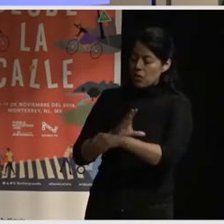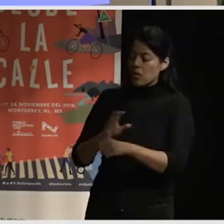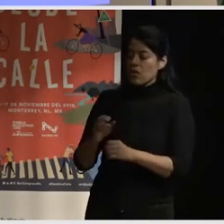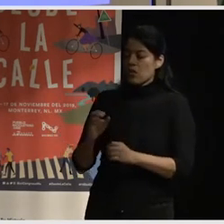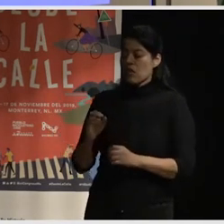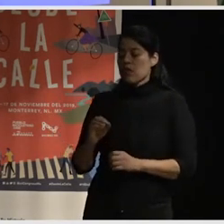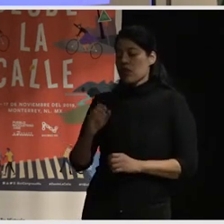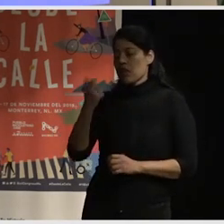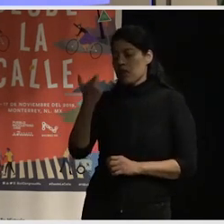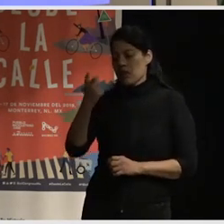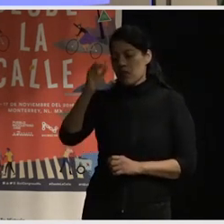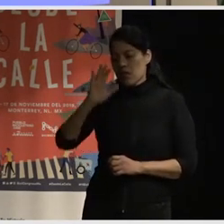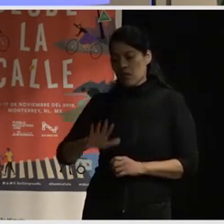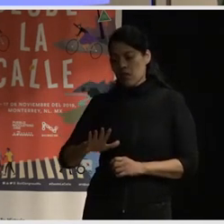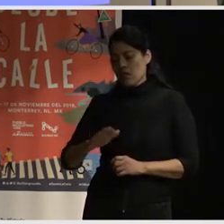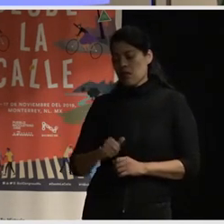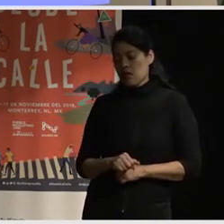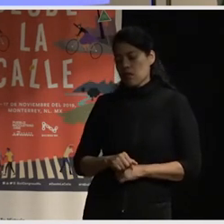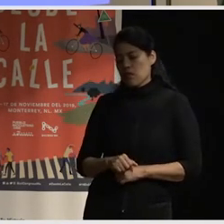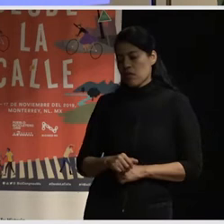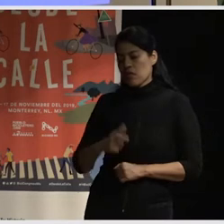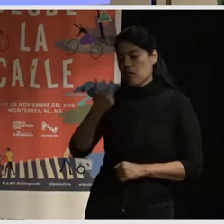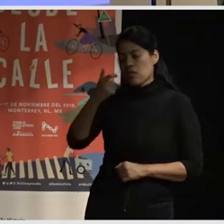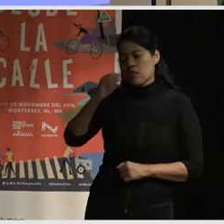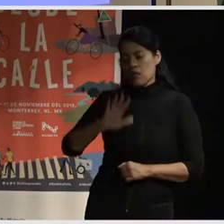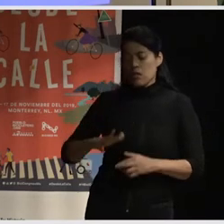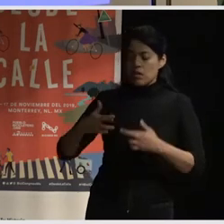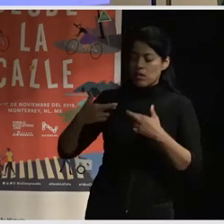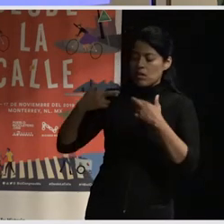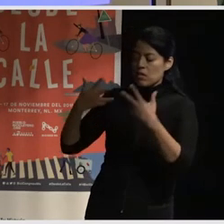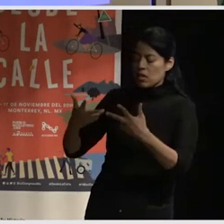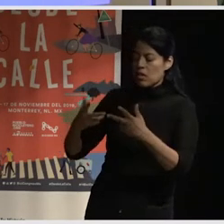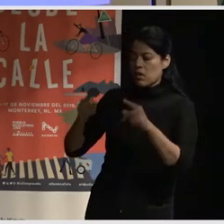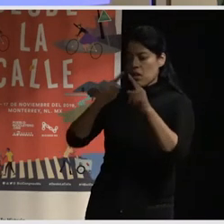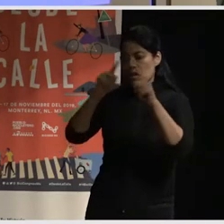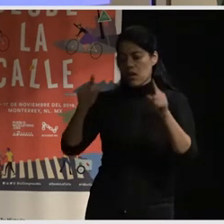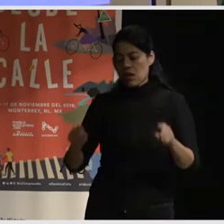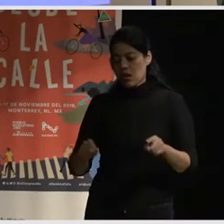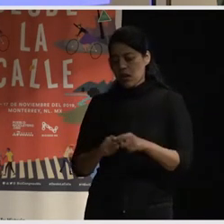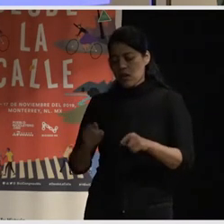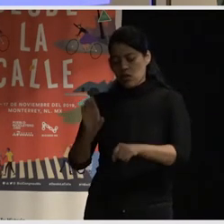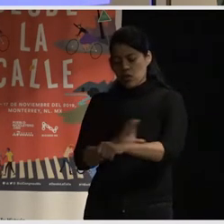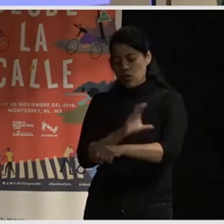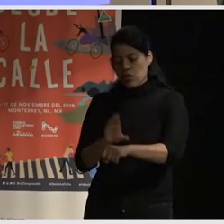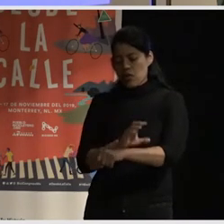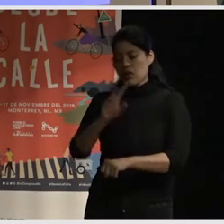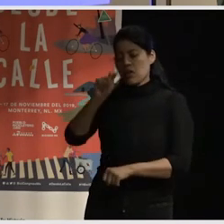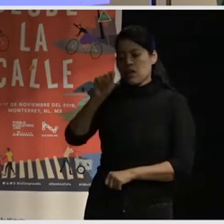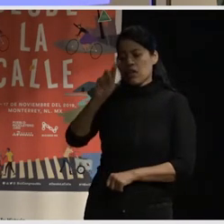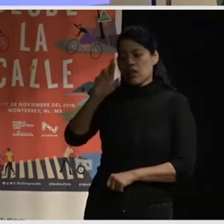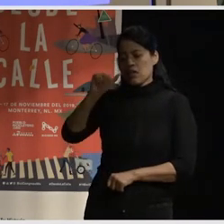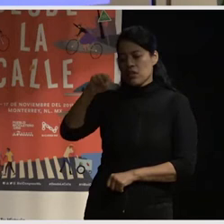atención de alta tensión a abajo a baja tensión te regaló el transformador en fin una serie de